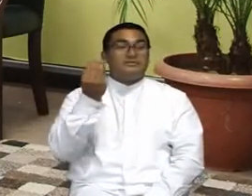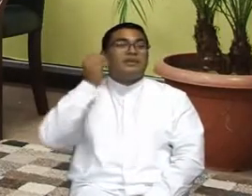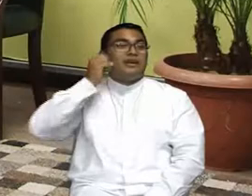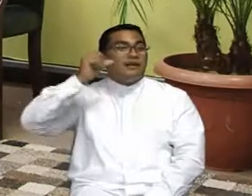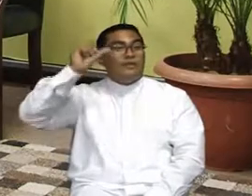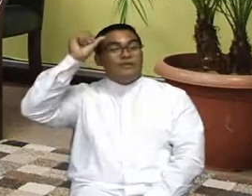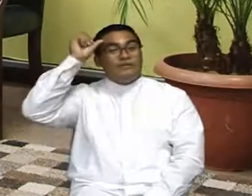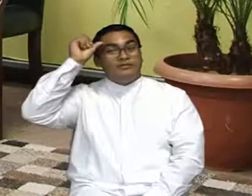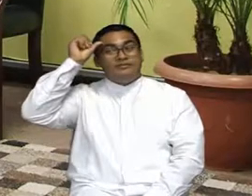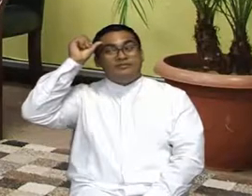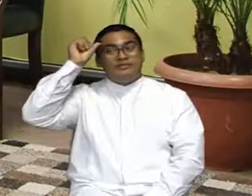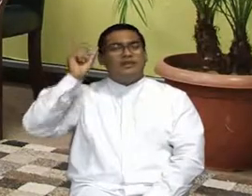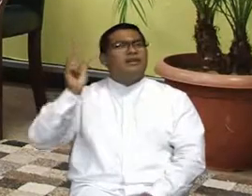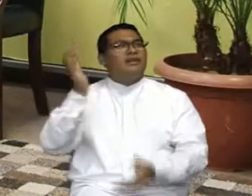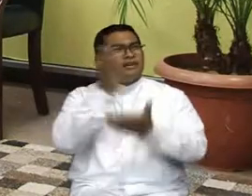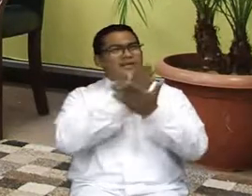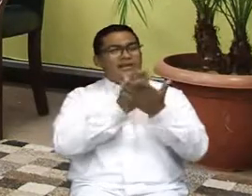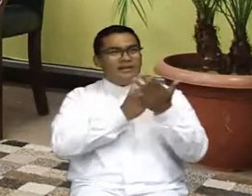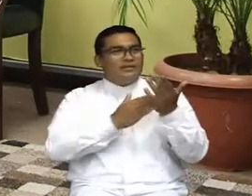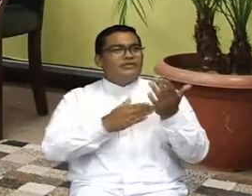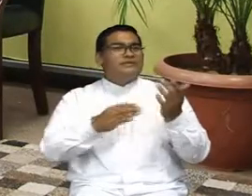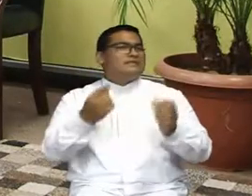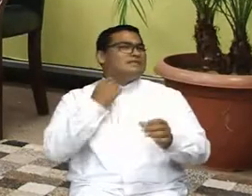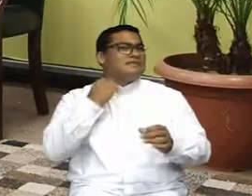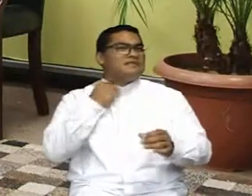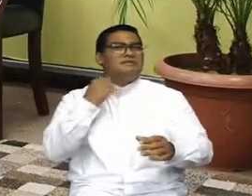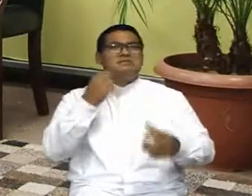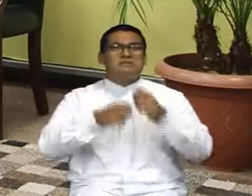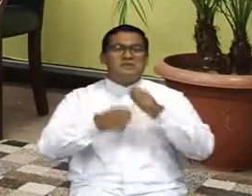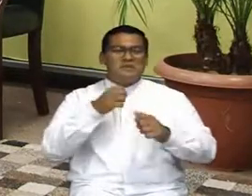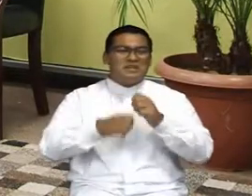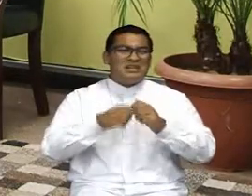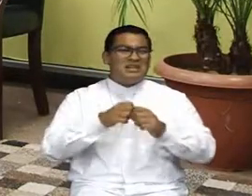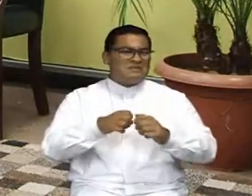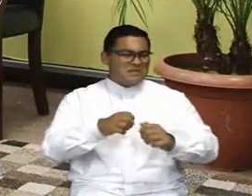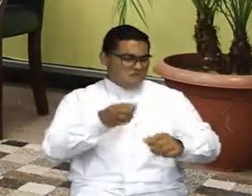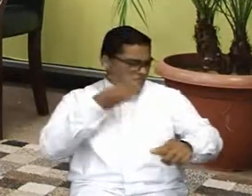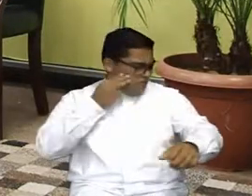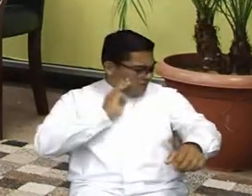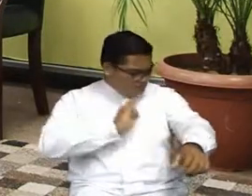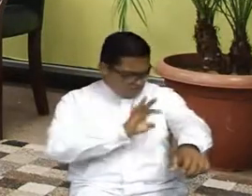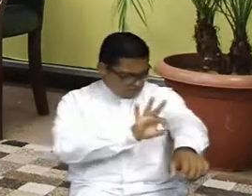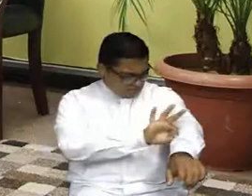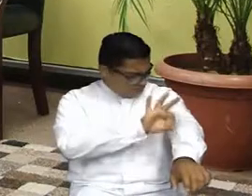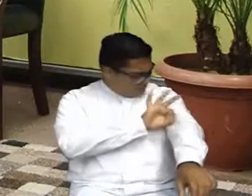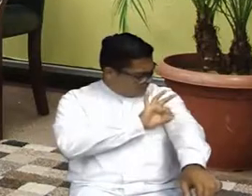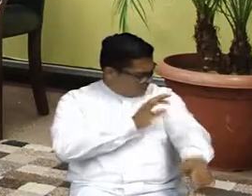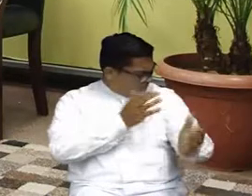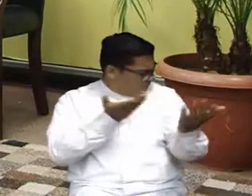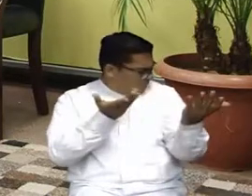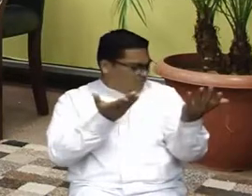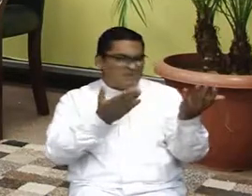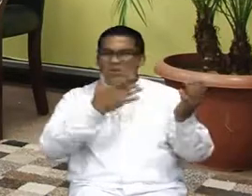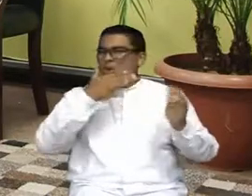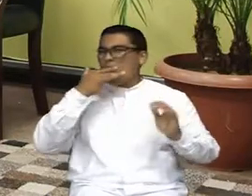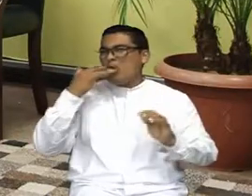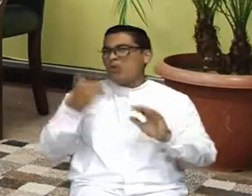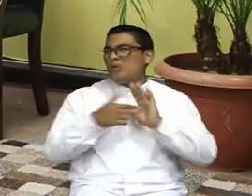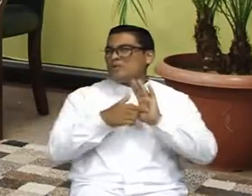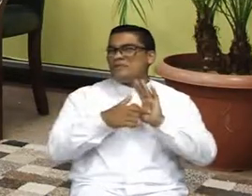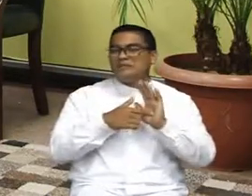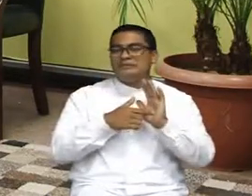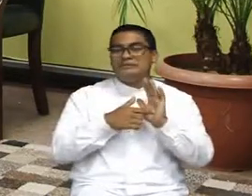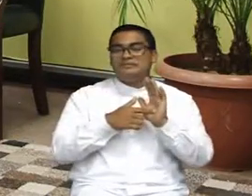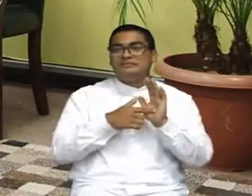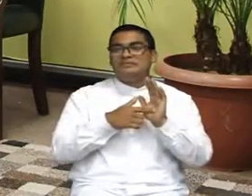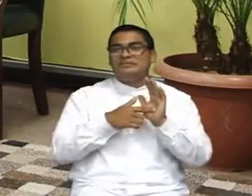adultas, y han presentado siempre estas manchas o moretones en la piel, que son como el color de, por ejemplo,